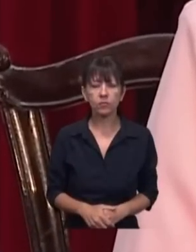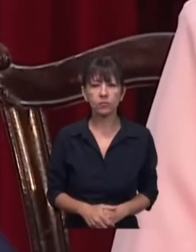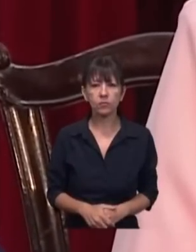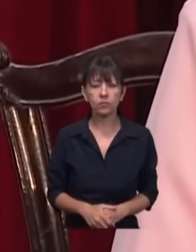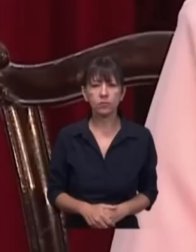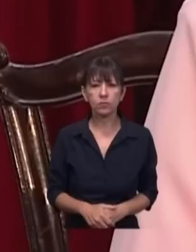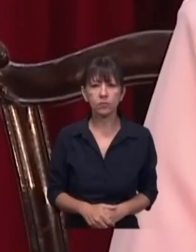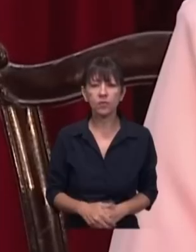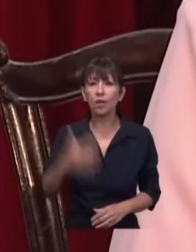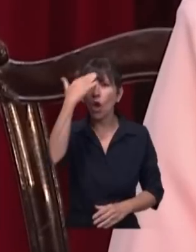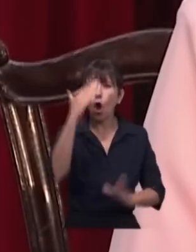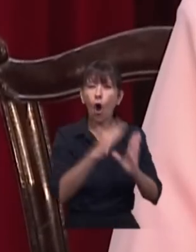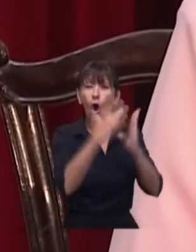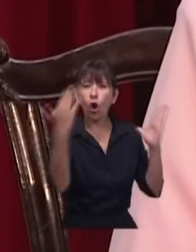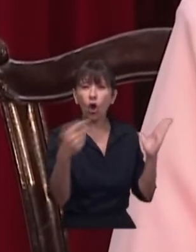Atentan contra